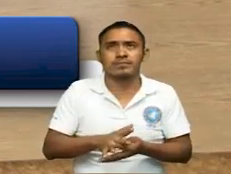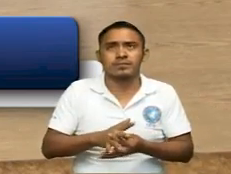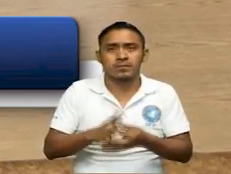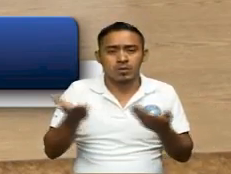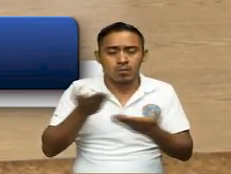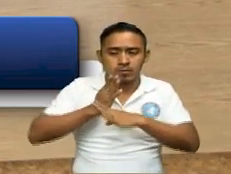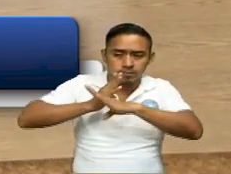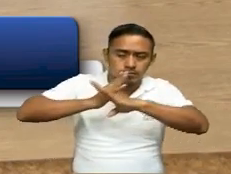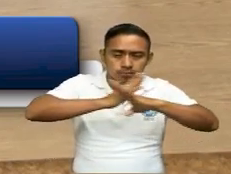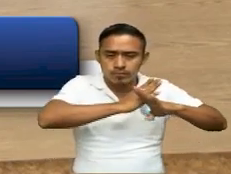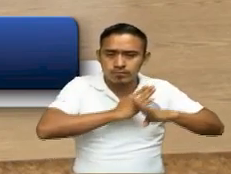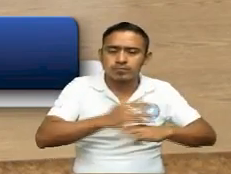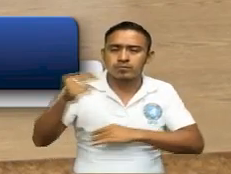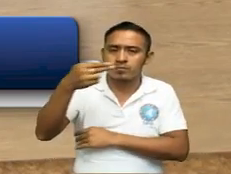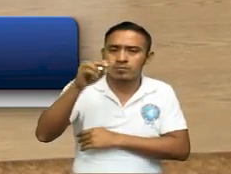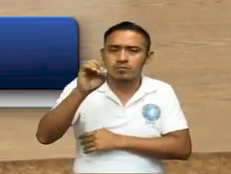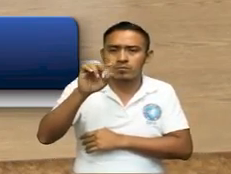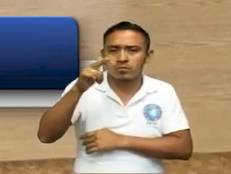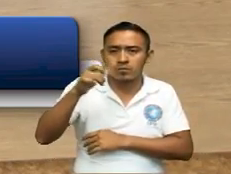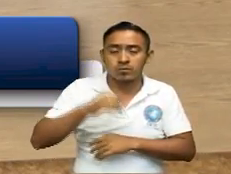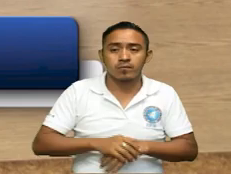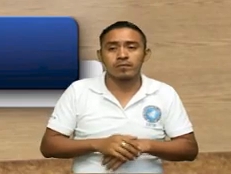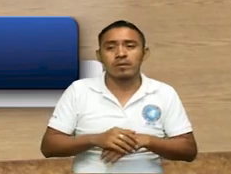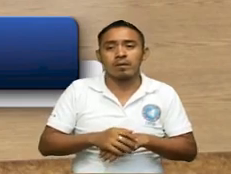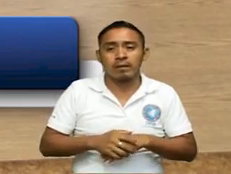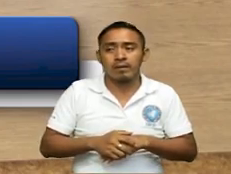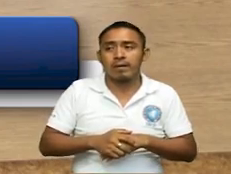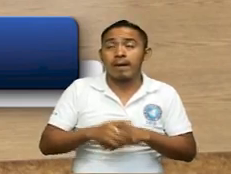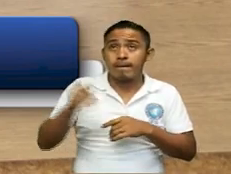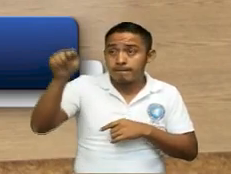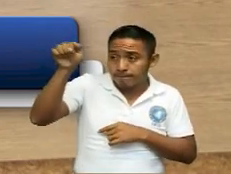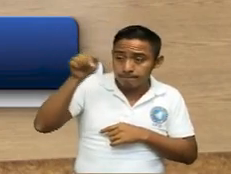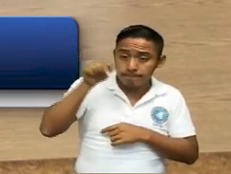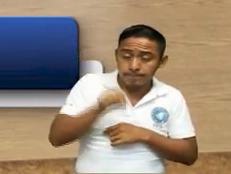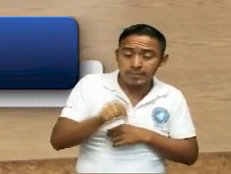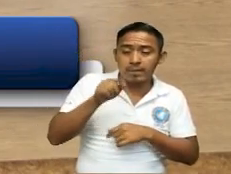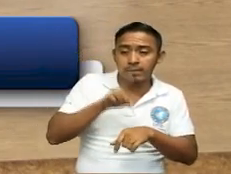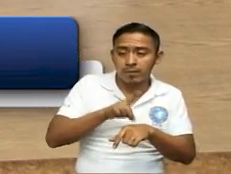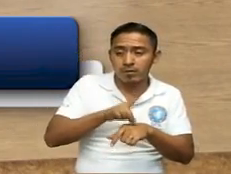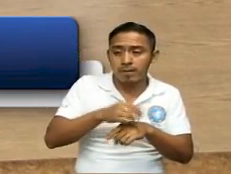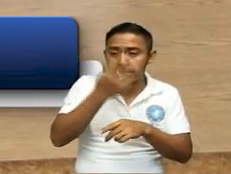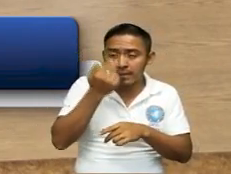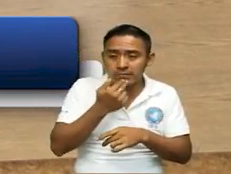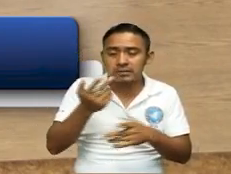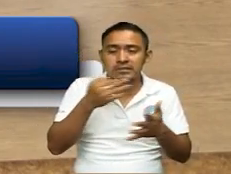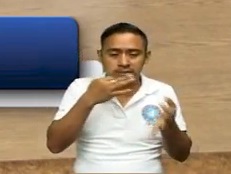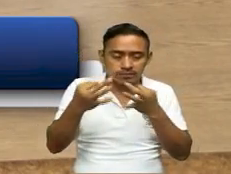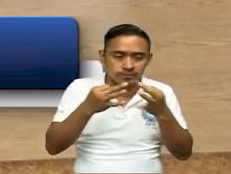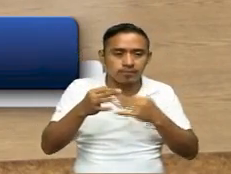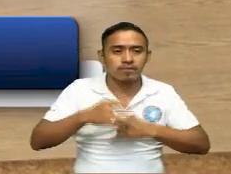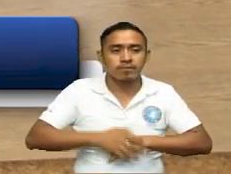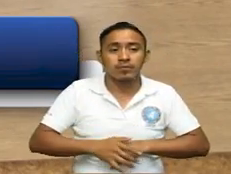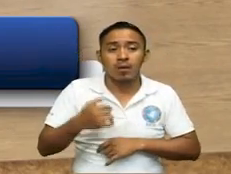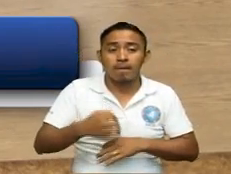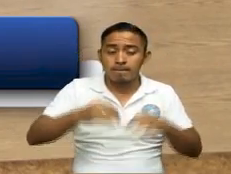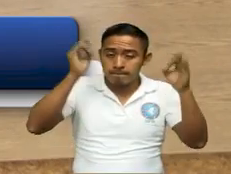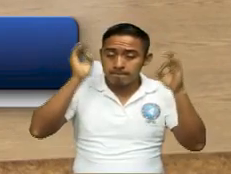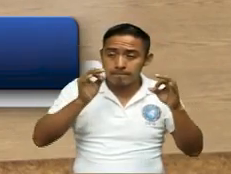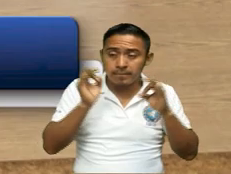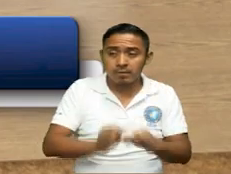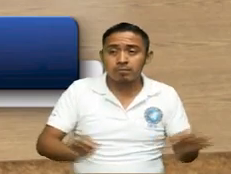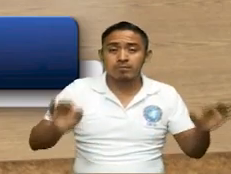las infecciones por hongo, ¿eh? Siempre todo paciente que yo miro aquí en la consulta, siempre digo que las recomendaciones que yo le dé son tan